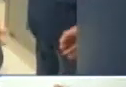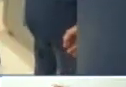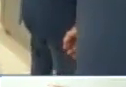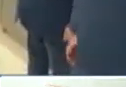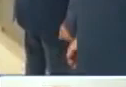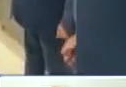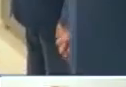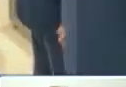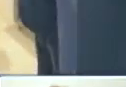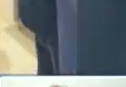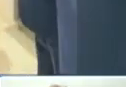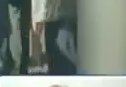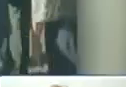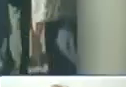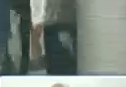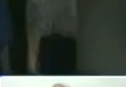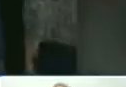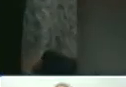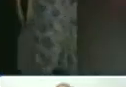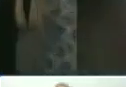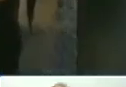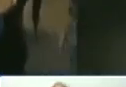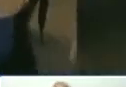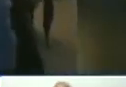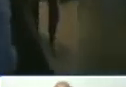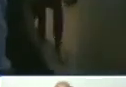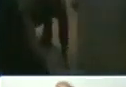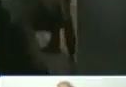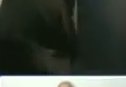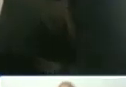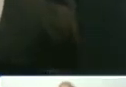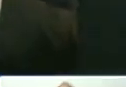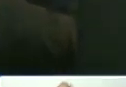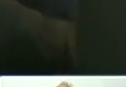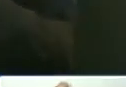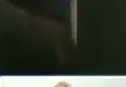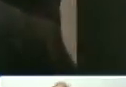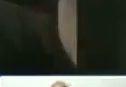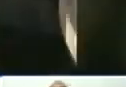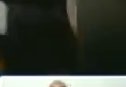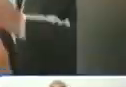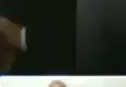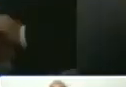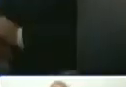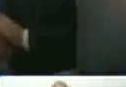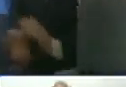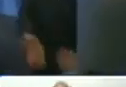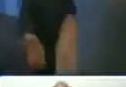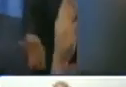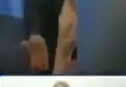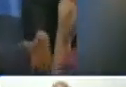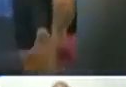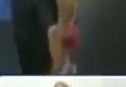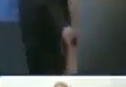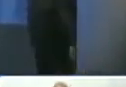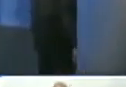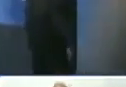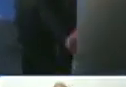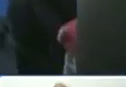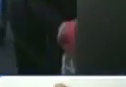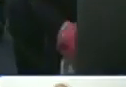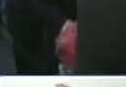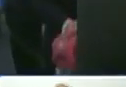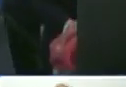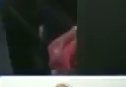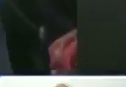de como un pueblo convertido en fuerza política llámase partidos socialista Unido de